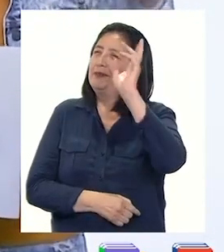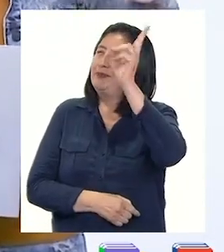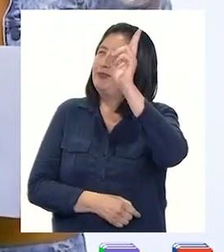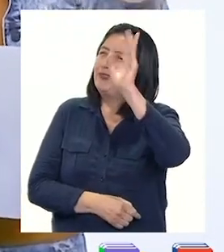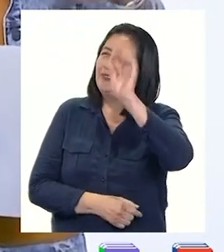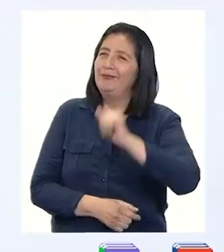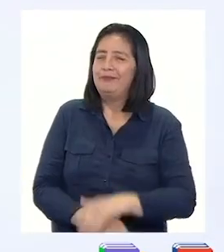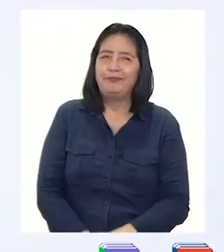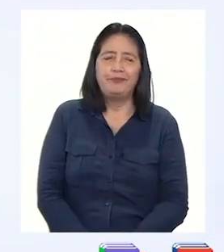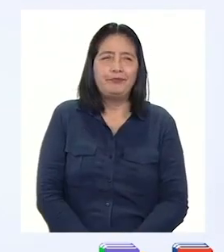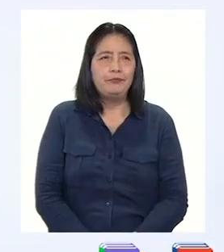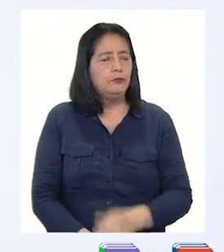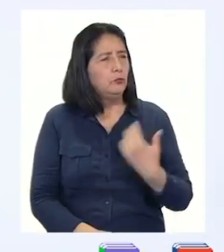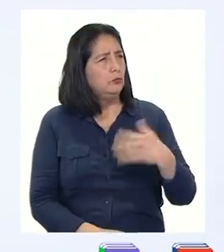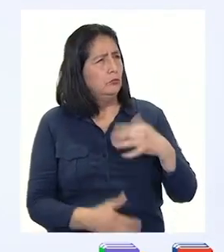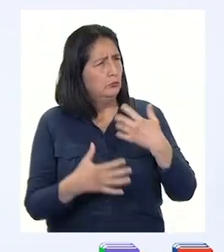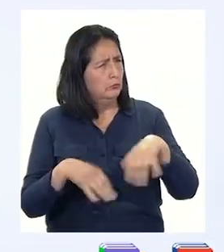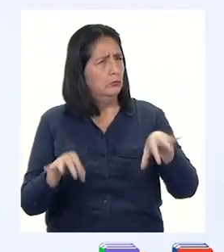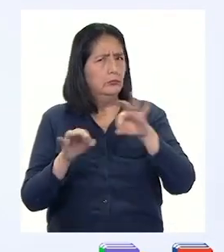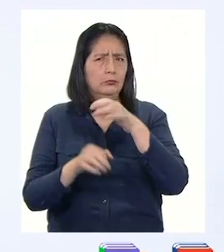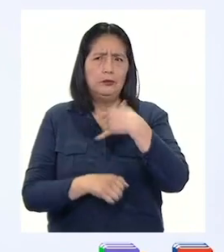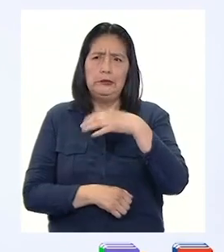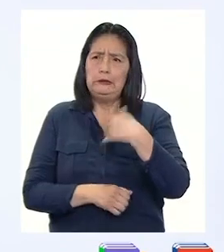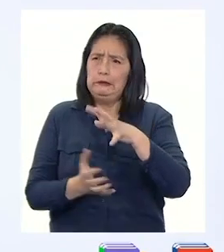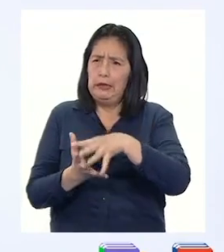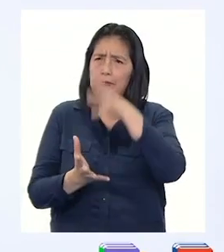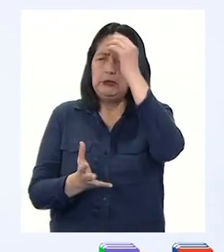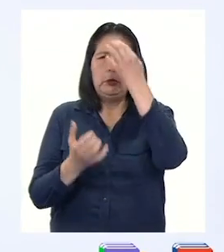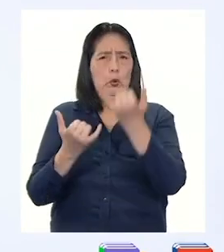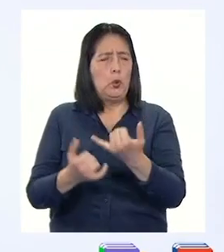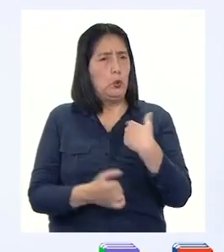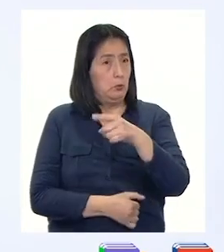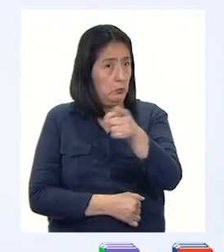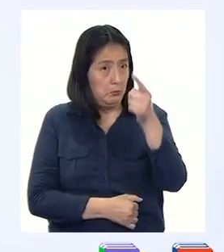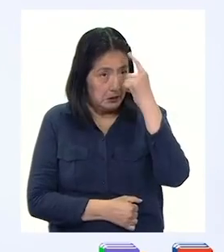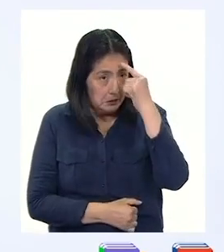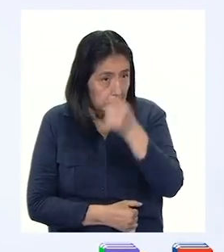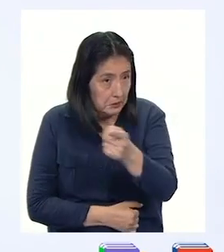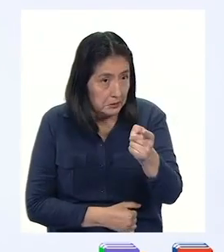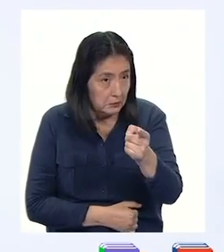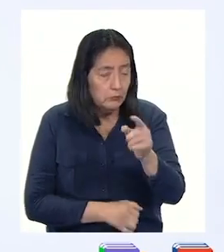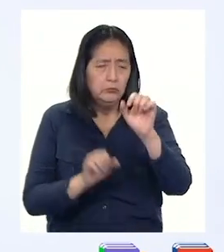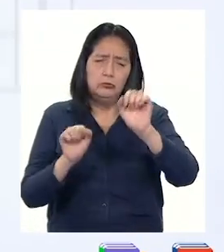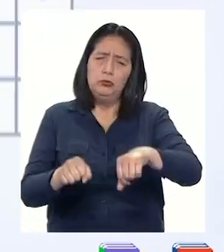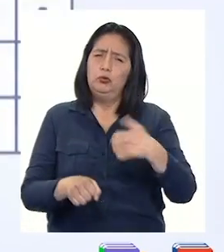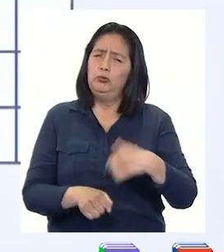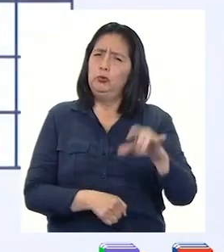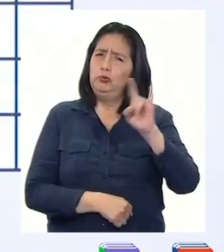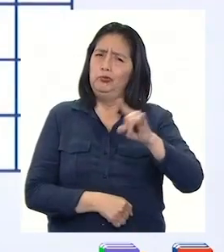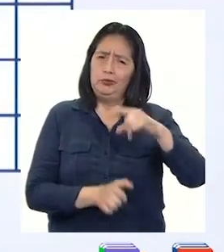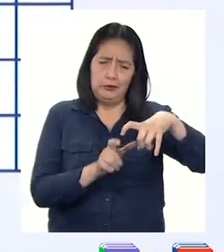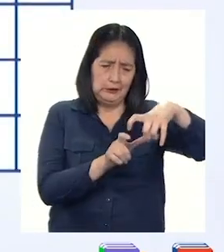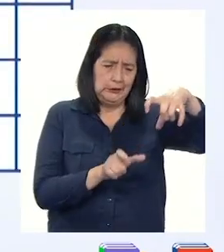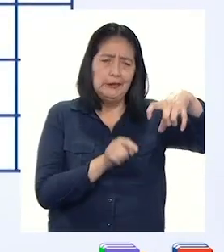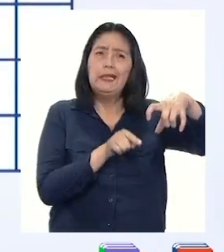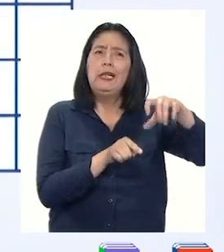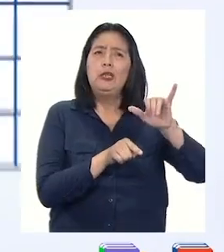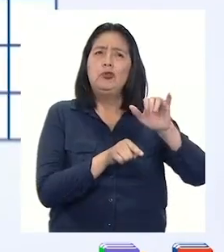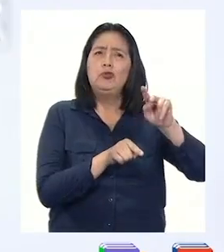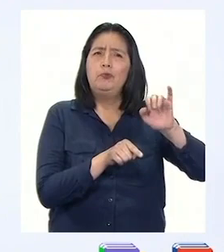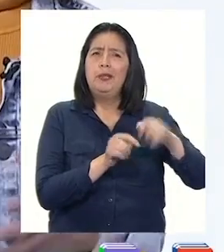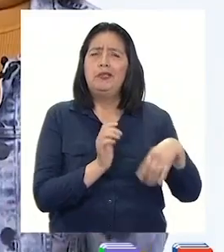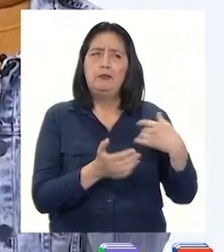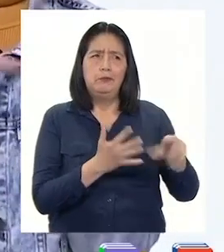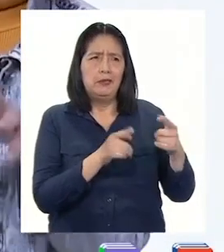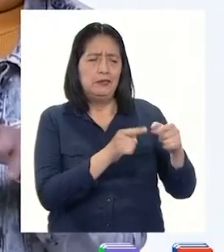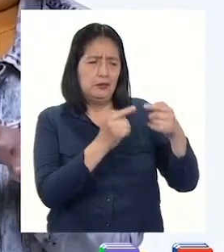profesor! Qué importante todo lo que hemos aprendido el día de hoy, ¿no les parece? Hemos podido emplear la yupana para resolver problemas de